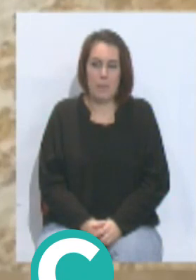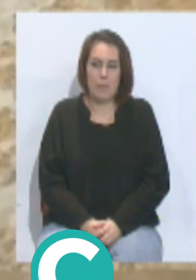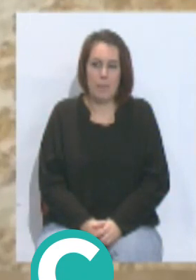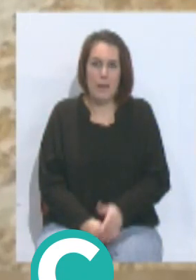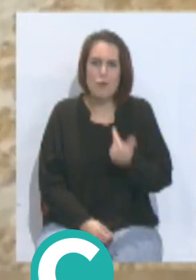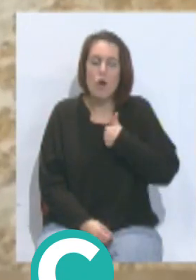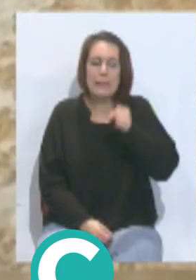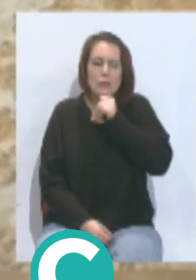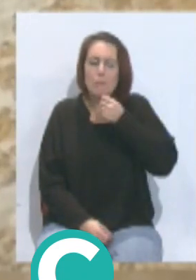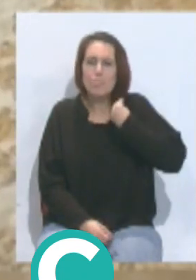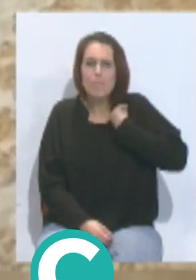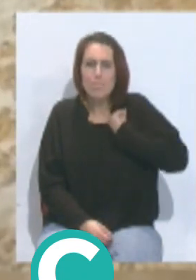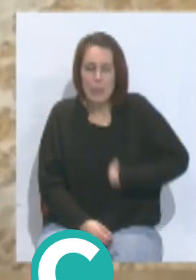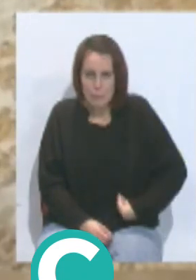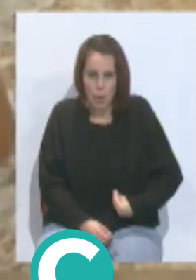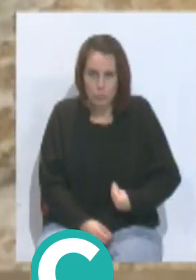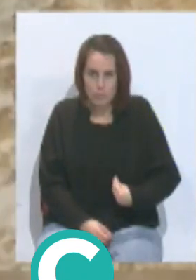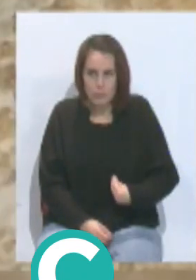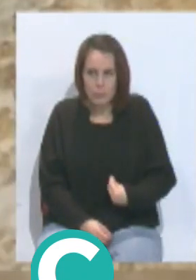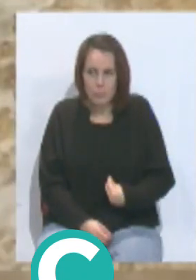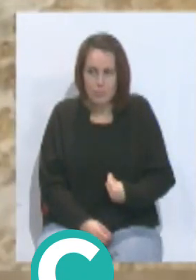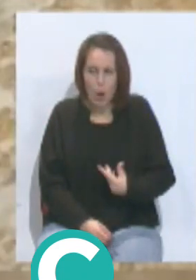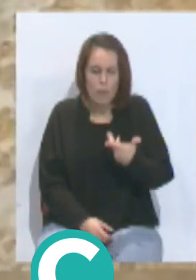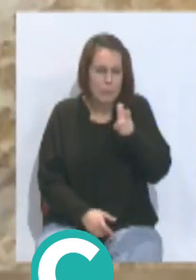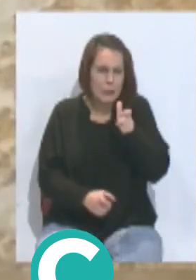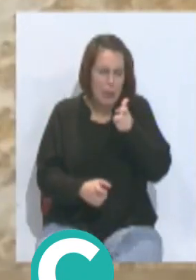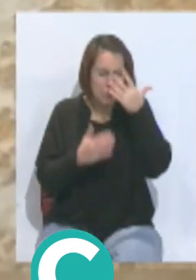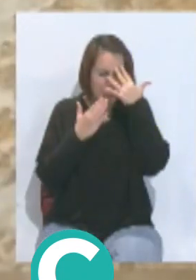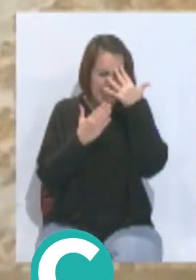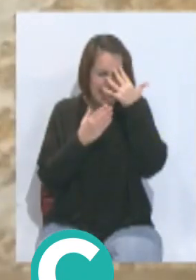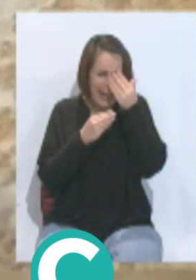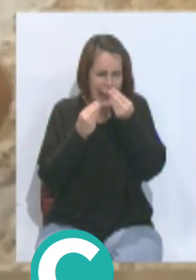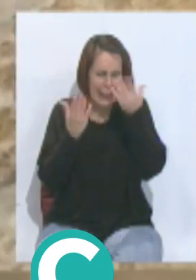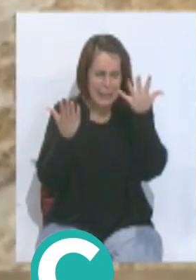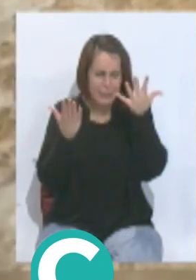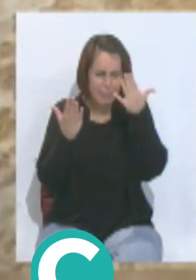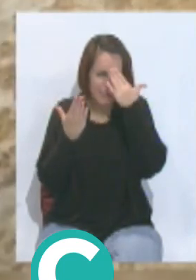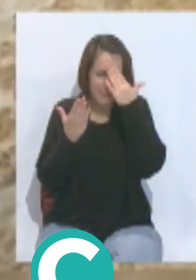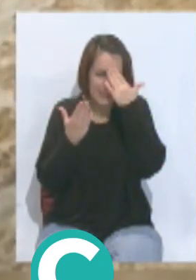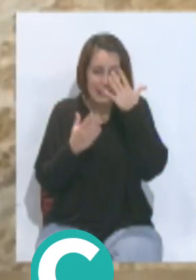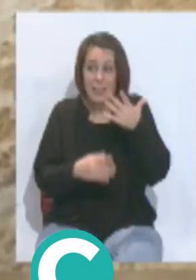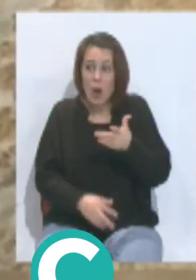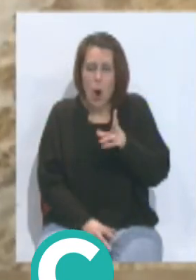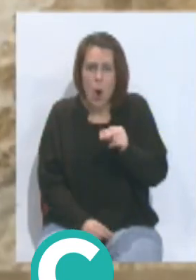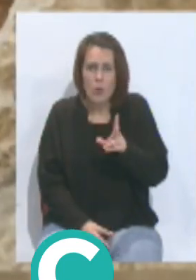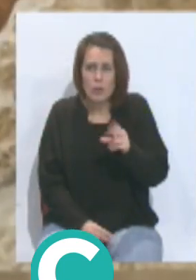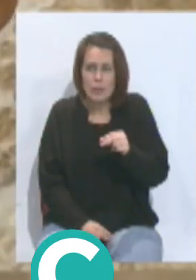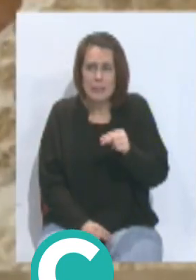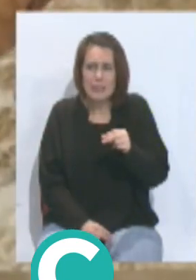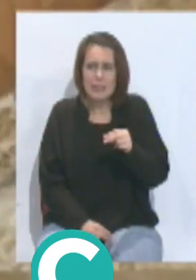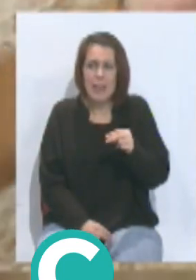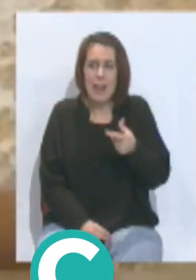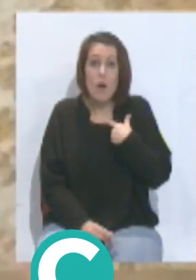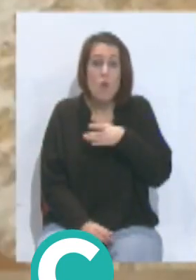Y canto el mismo. ¡Lo chivo! ¡Es increíble! ¿De dónde has